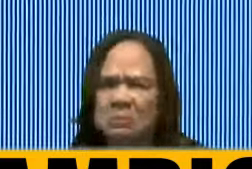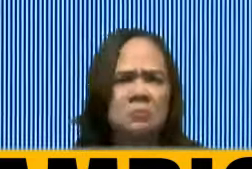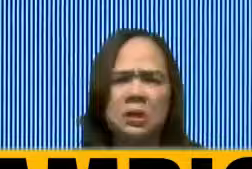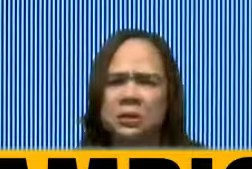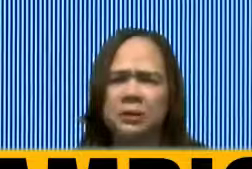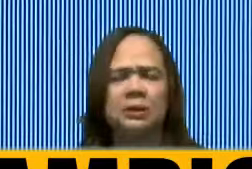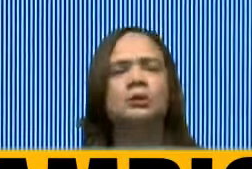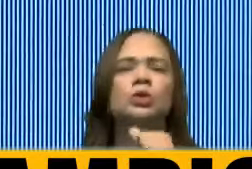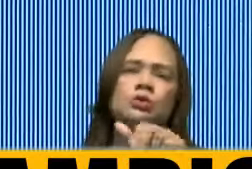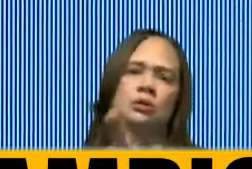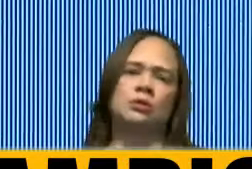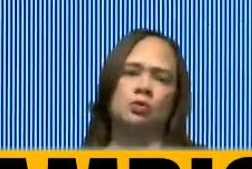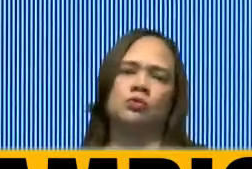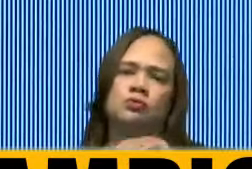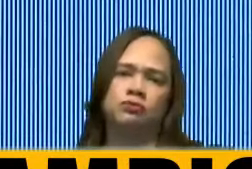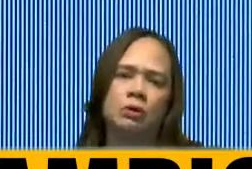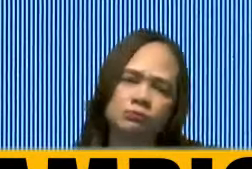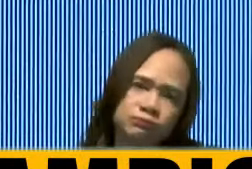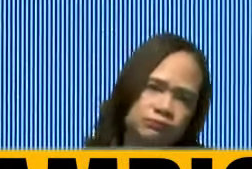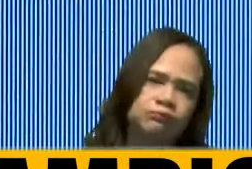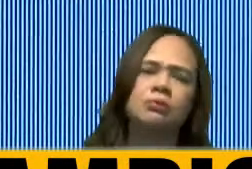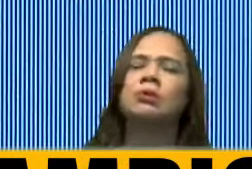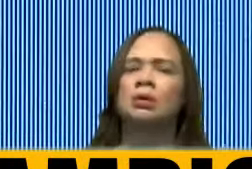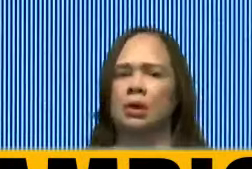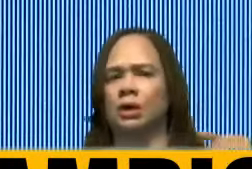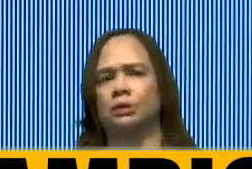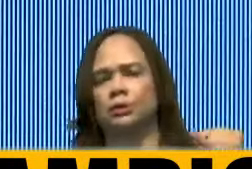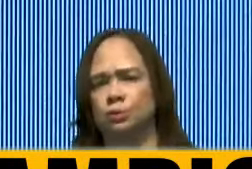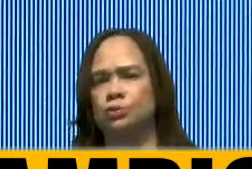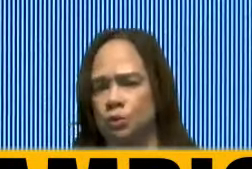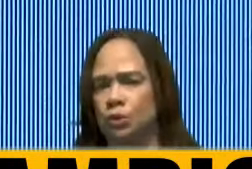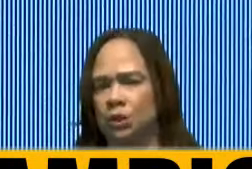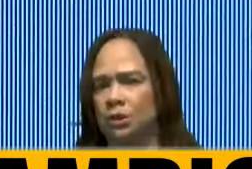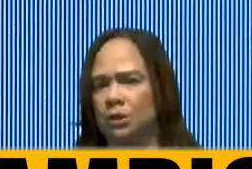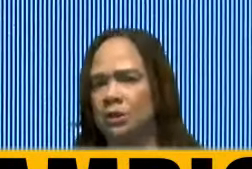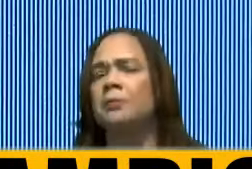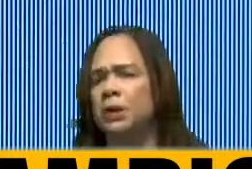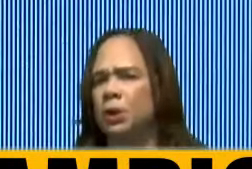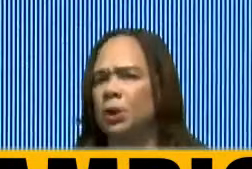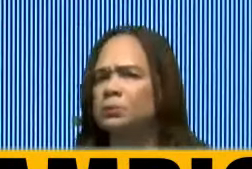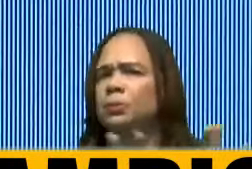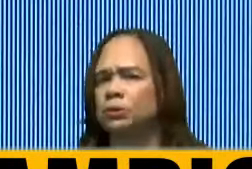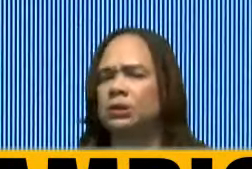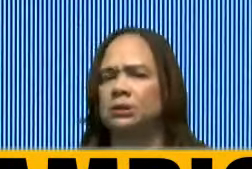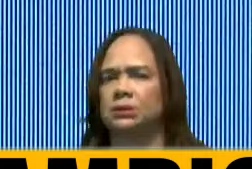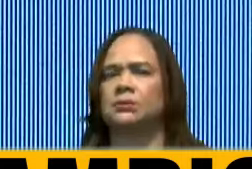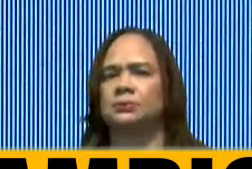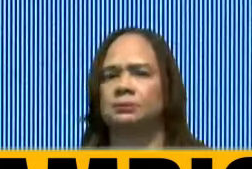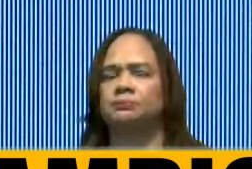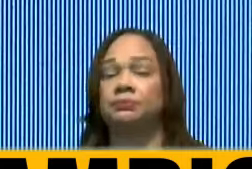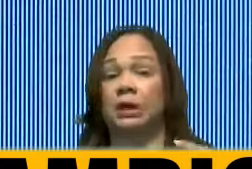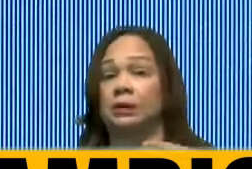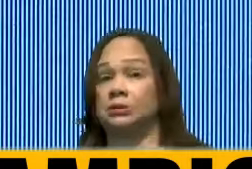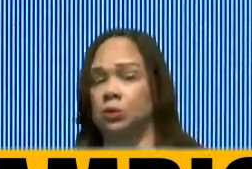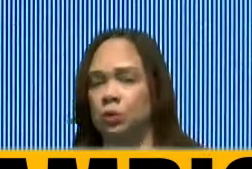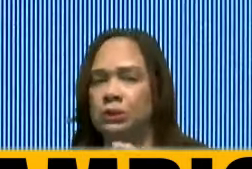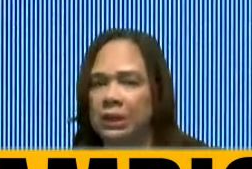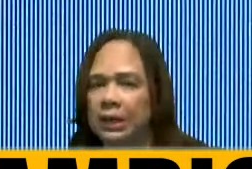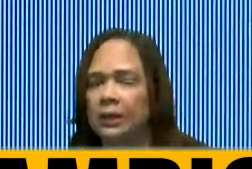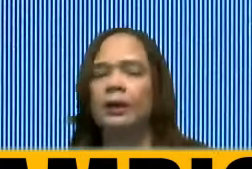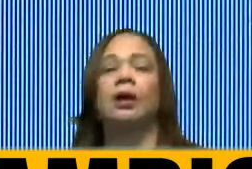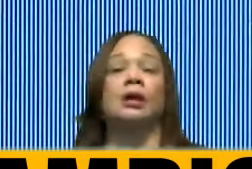fondos tienen que redirigir se principalmente no exclusivamente pero sí principalmente a la salud